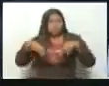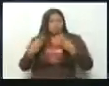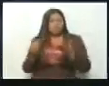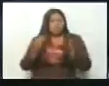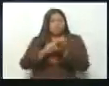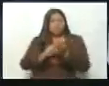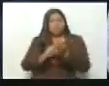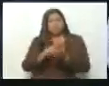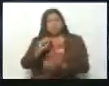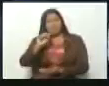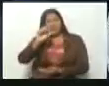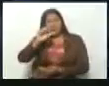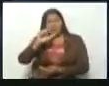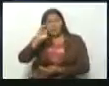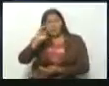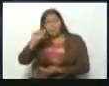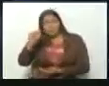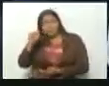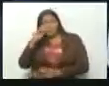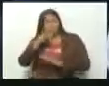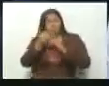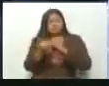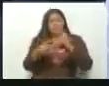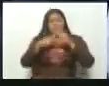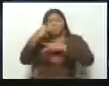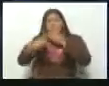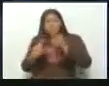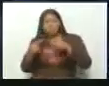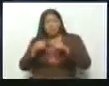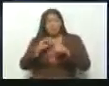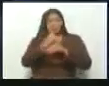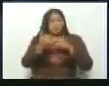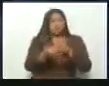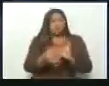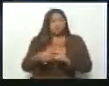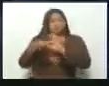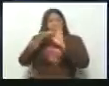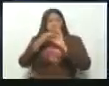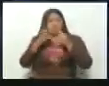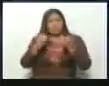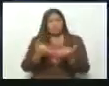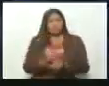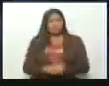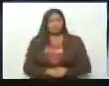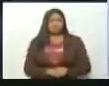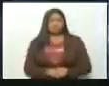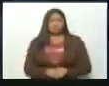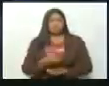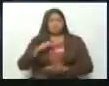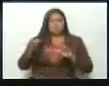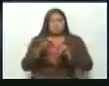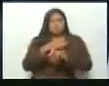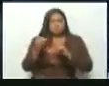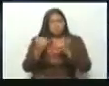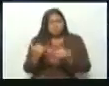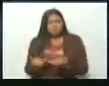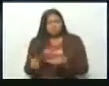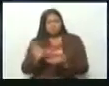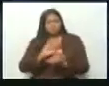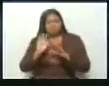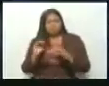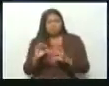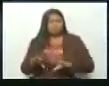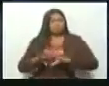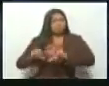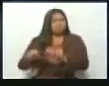relanzamiento del ALBA como tal, como proyecto político, como proyecto unionista, que fue saboteado, hay que decirlo así, por el